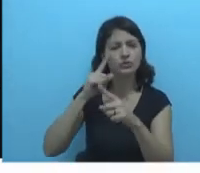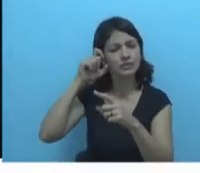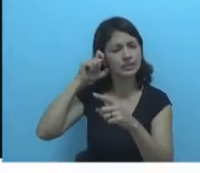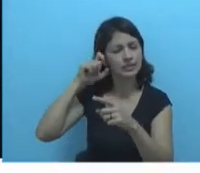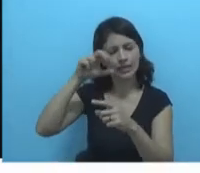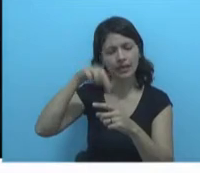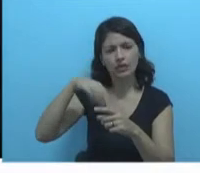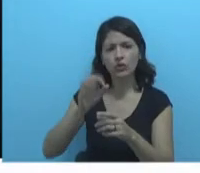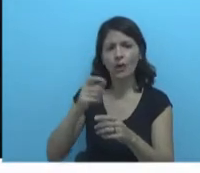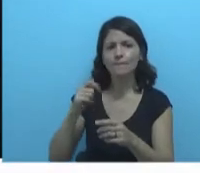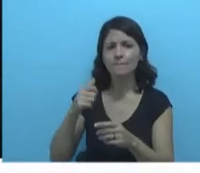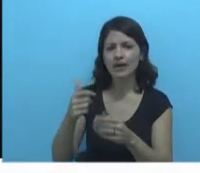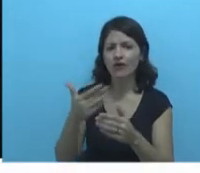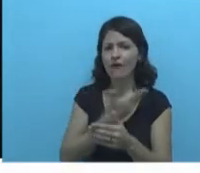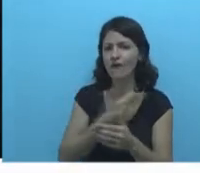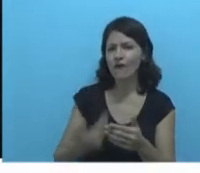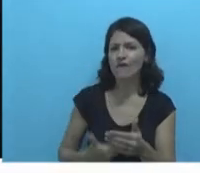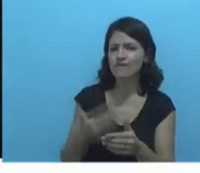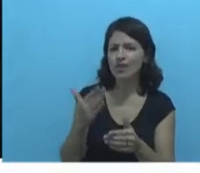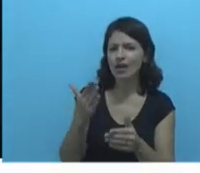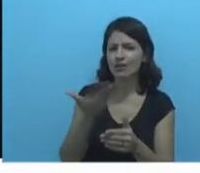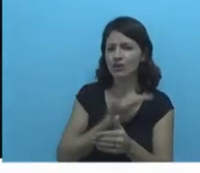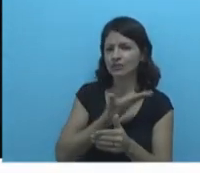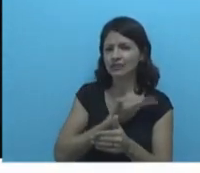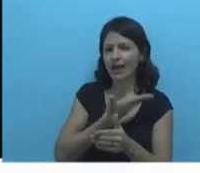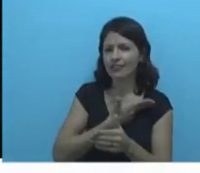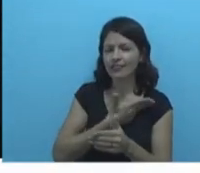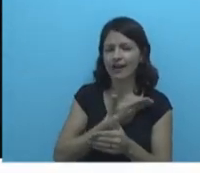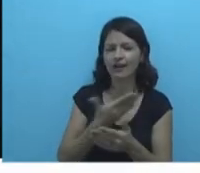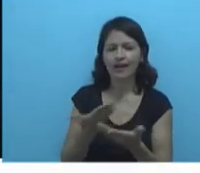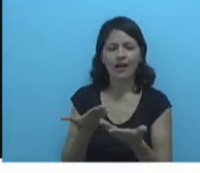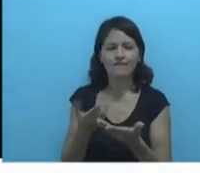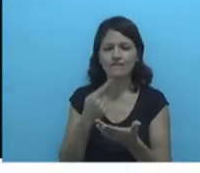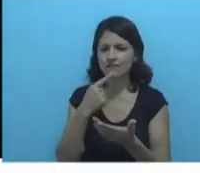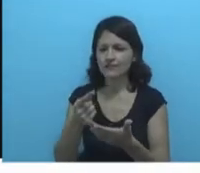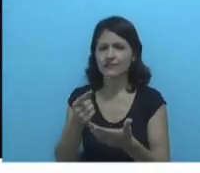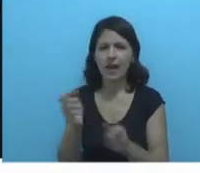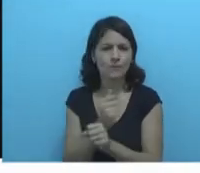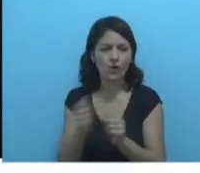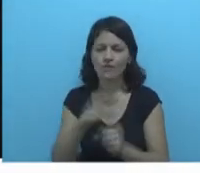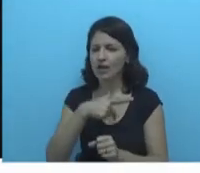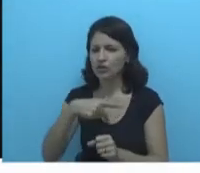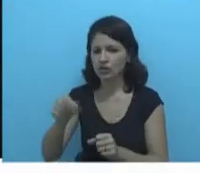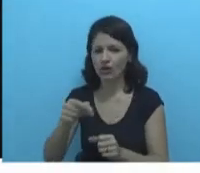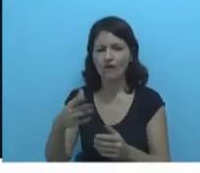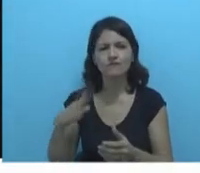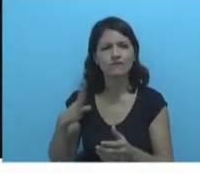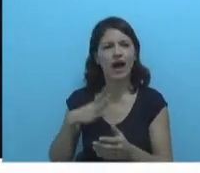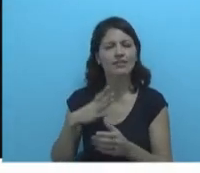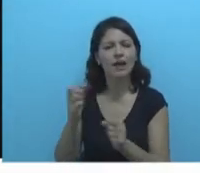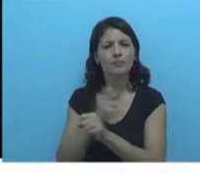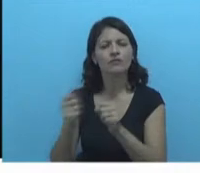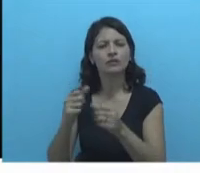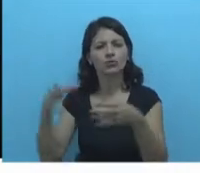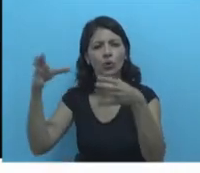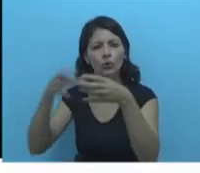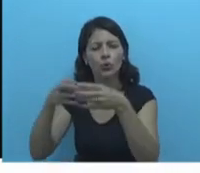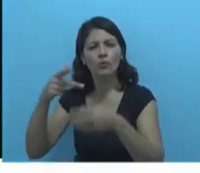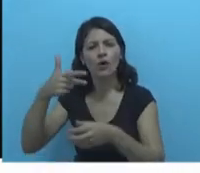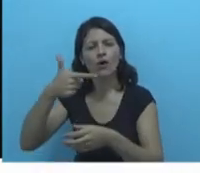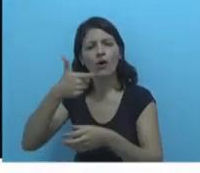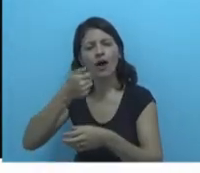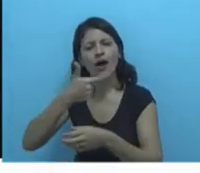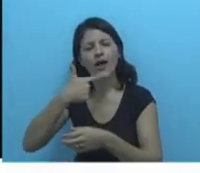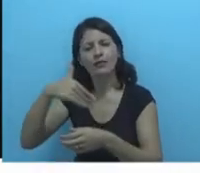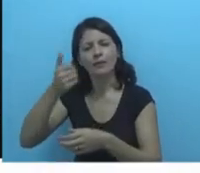Fe no la habilita. El Ministerio de Salud argumenta que no cumple los requisitos de ANMAT. Desde el grupo colaborando sospechan que